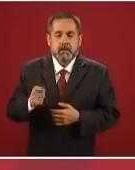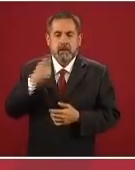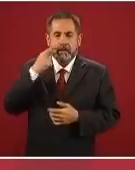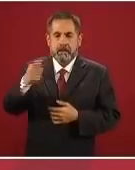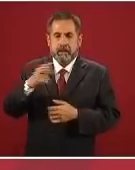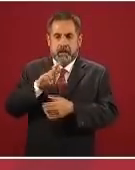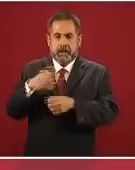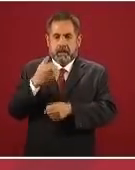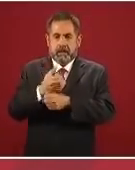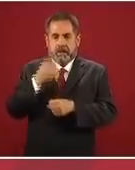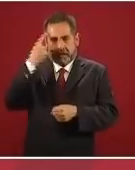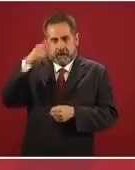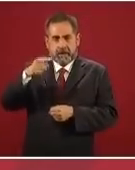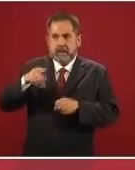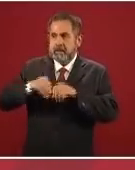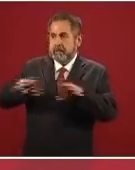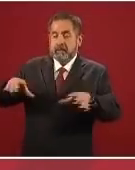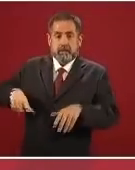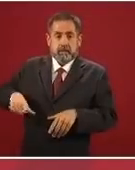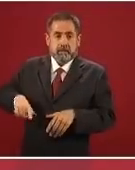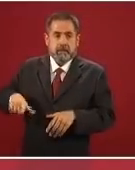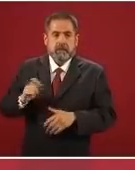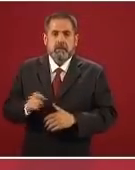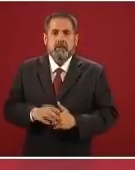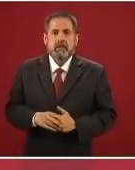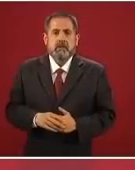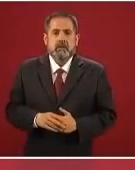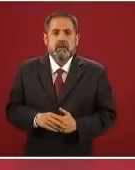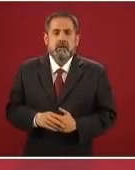la República, a la cosa pública,